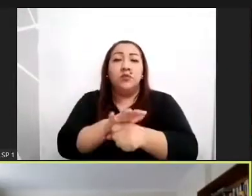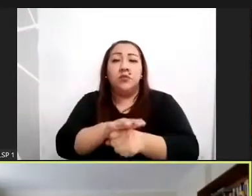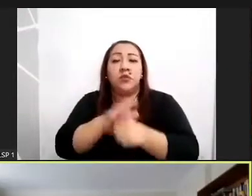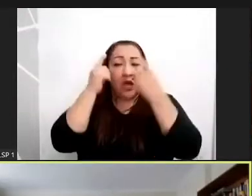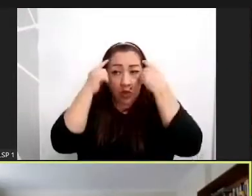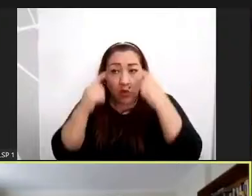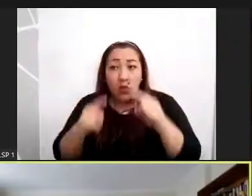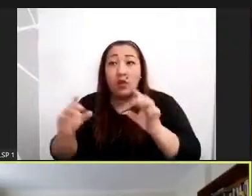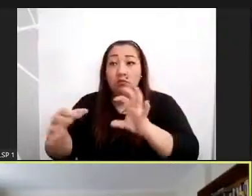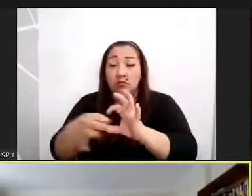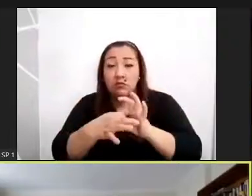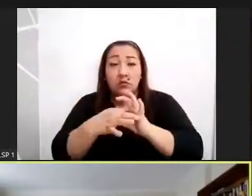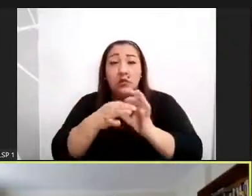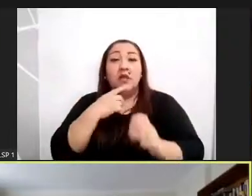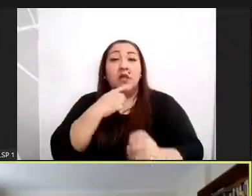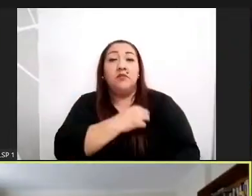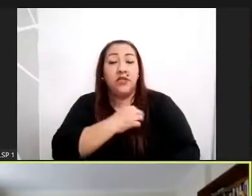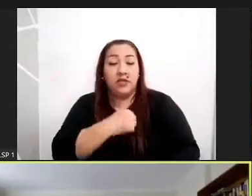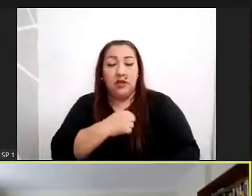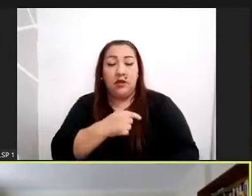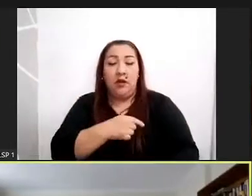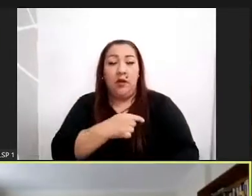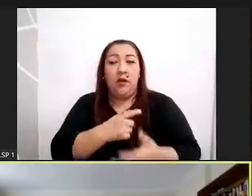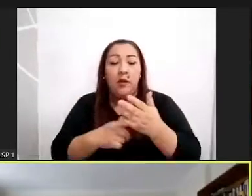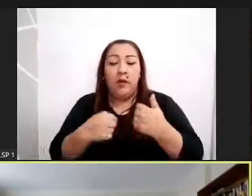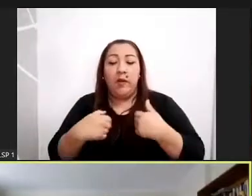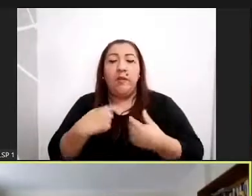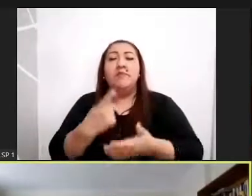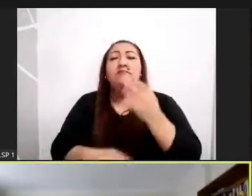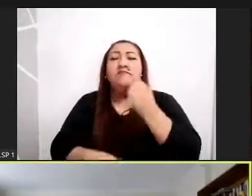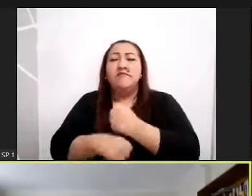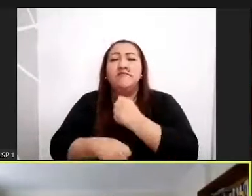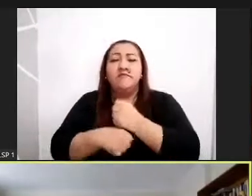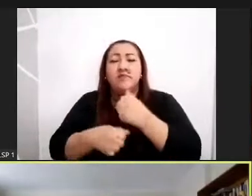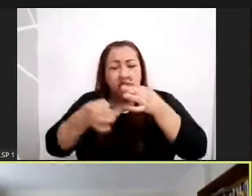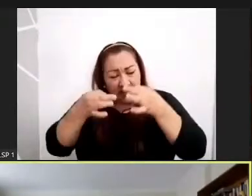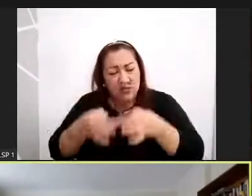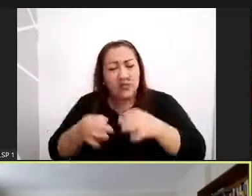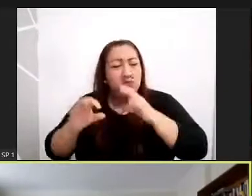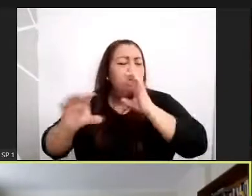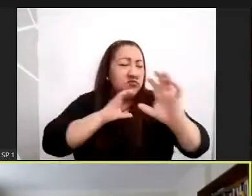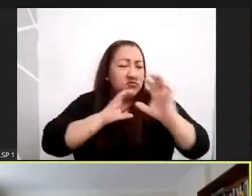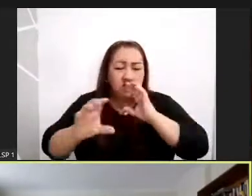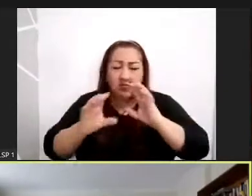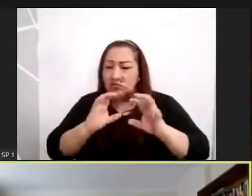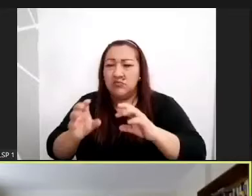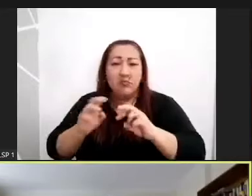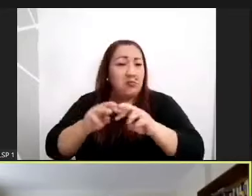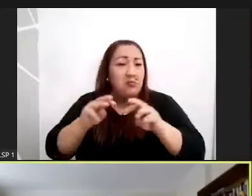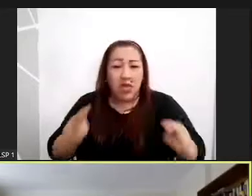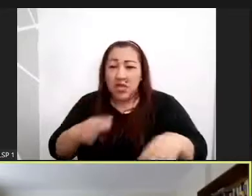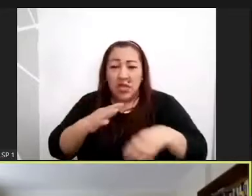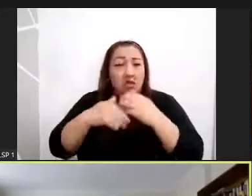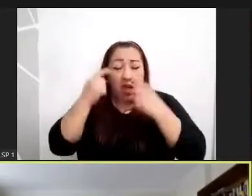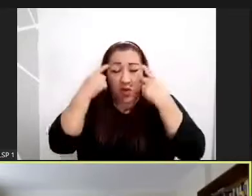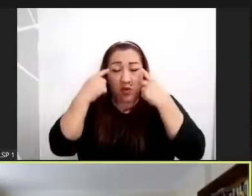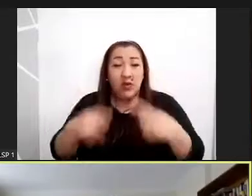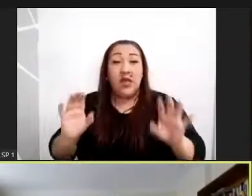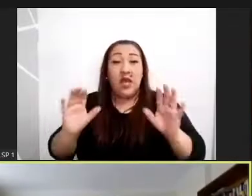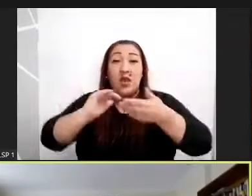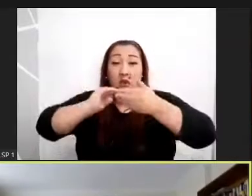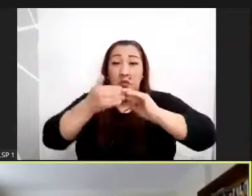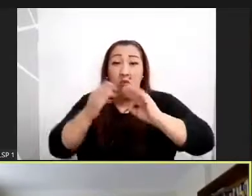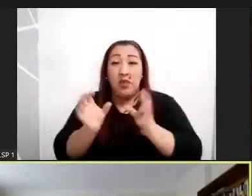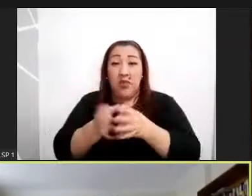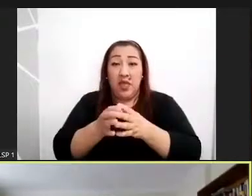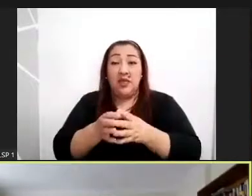acuerdos a cargo del Ejecutivo, que tenga como función asegurar que los diálogos, las mesas, los acuerdos realizados con las comunidades